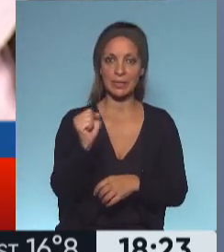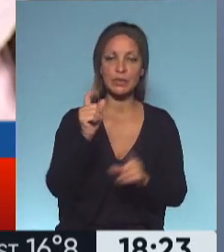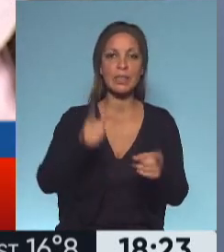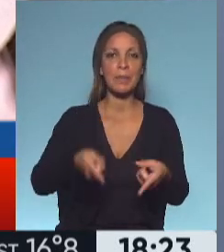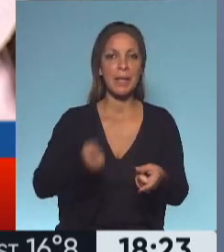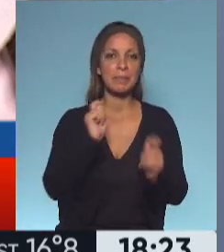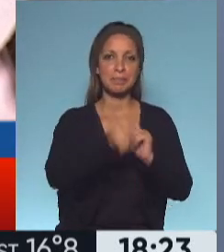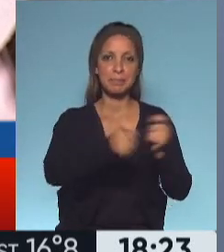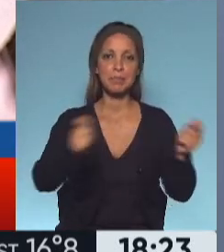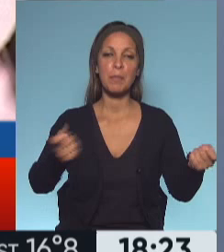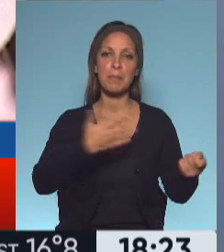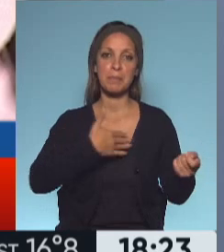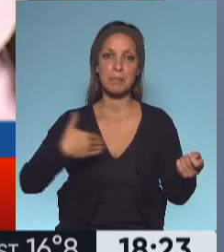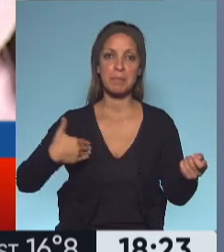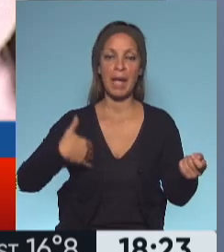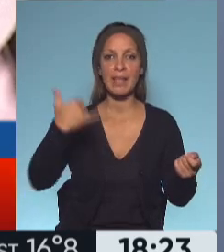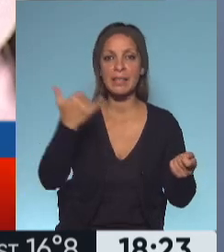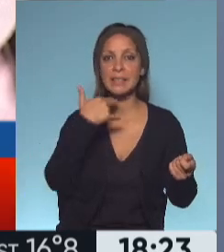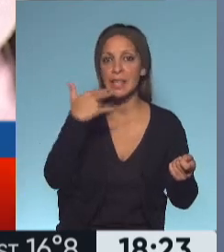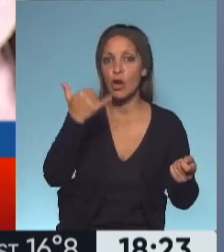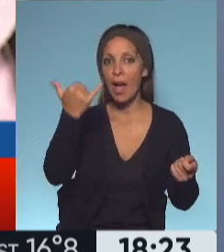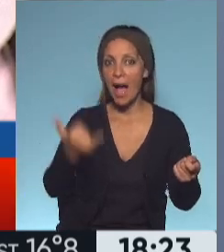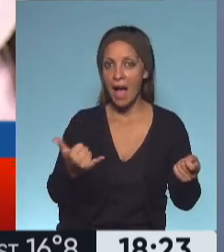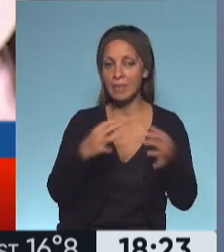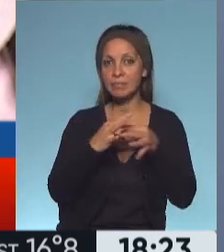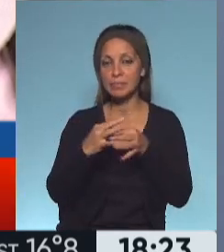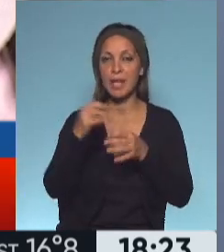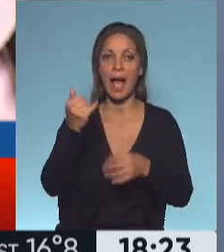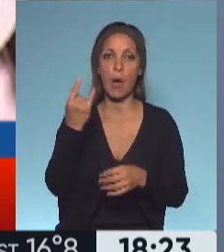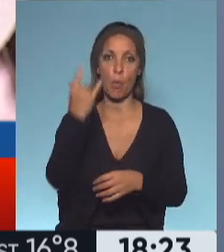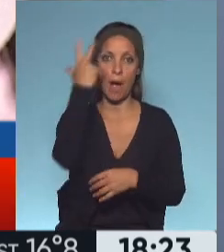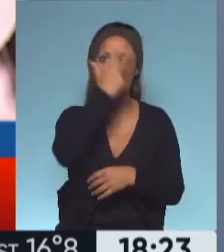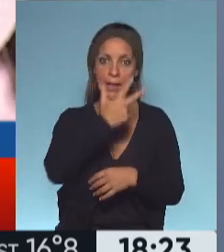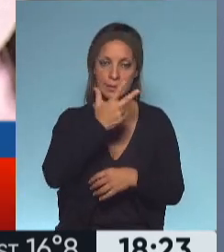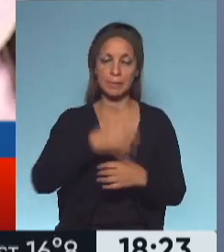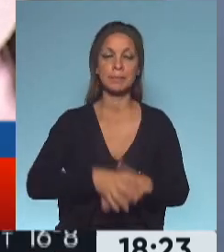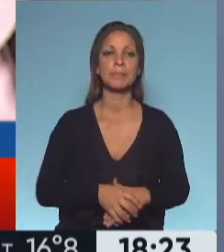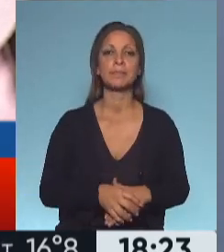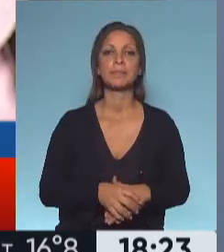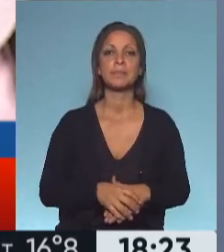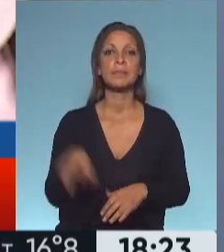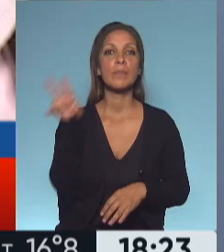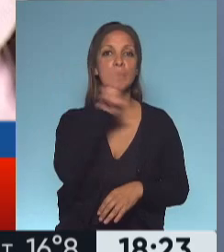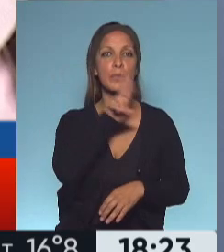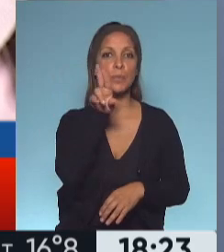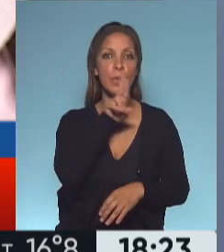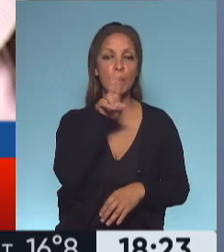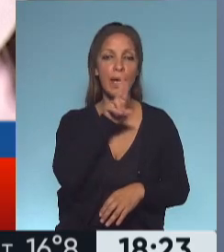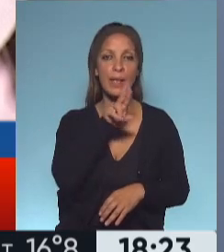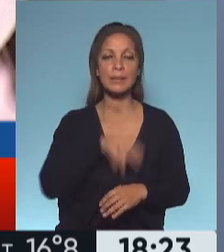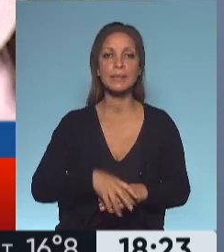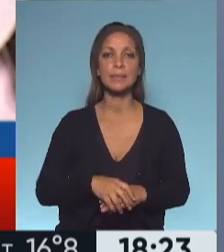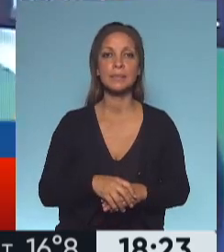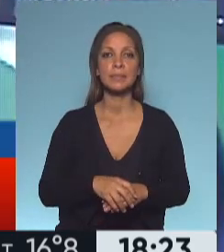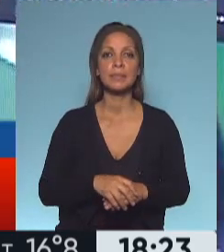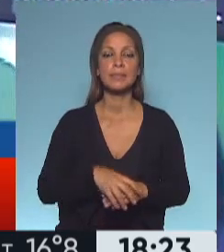las madres con chicos de la asignación universal por hijo, las mujeres a partir del las mujeres que